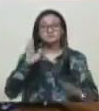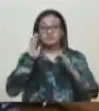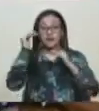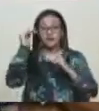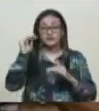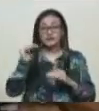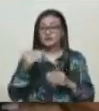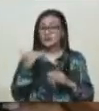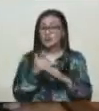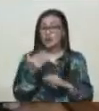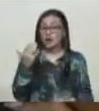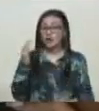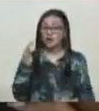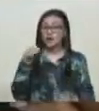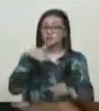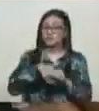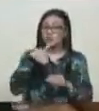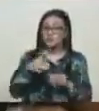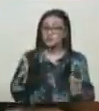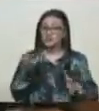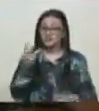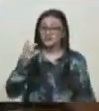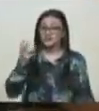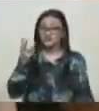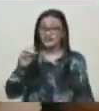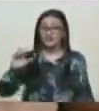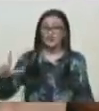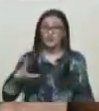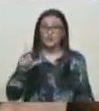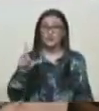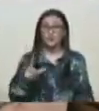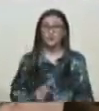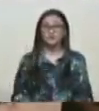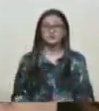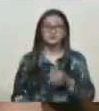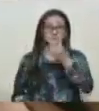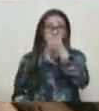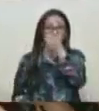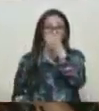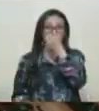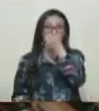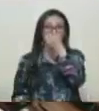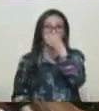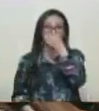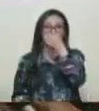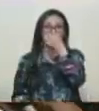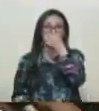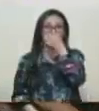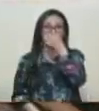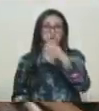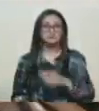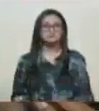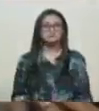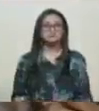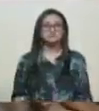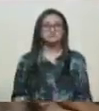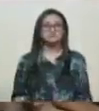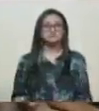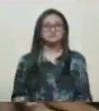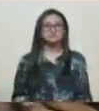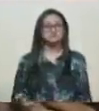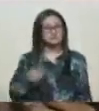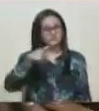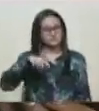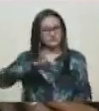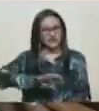como atendió el 30 de julio a las elecciones para la Asamblea Nacional Constituyente. ¿Cómo participación en las elecciones regionales? Nosotros estamos